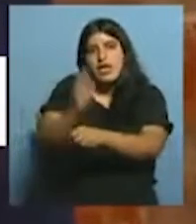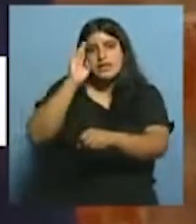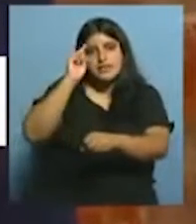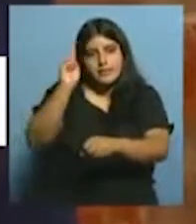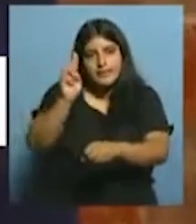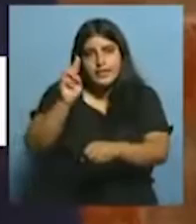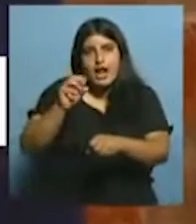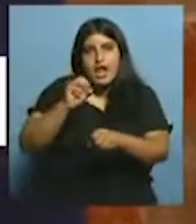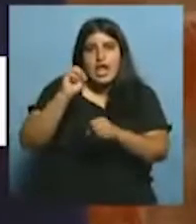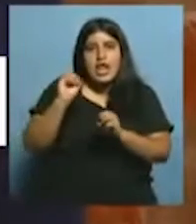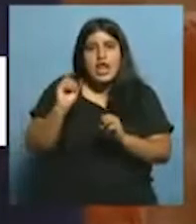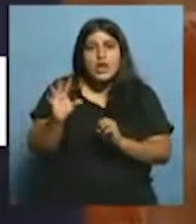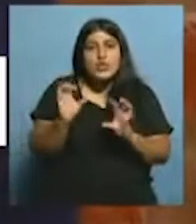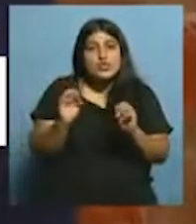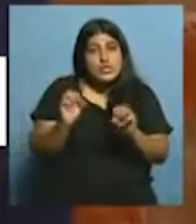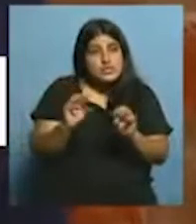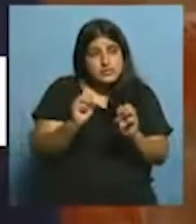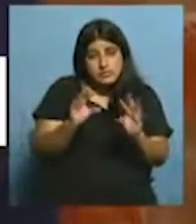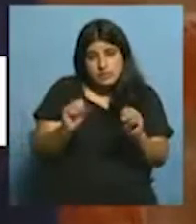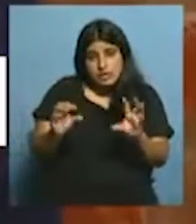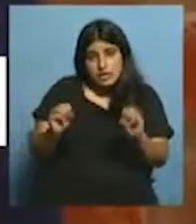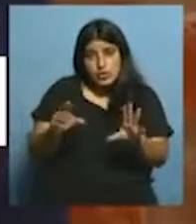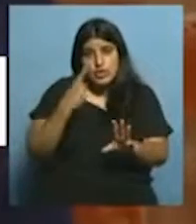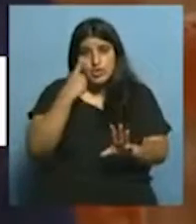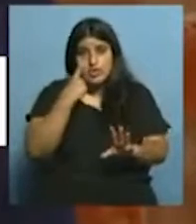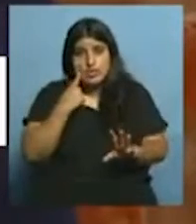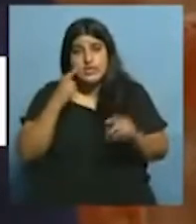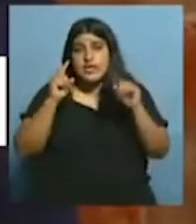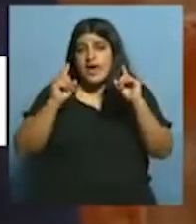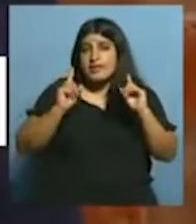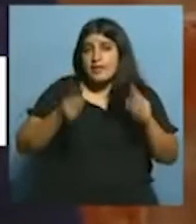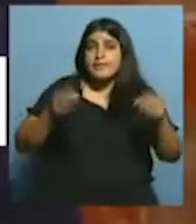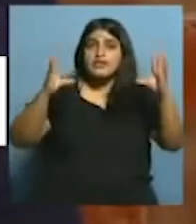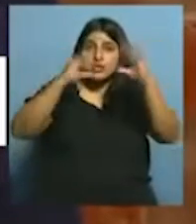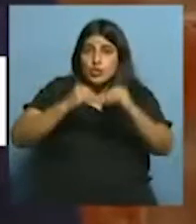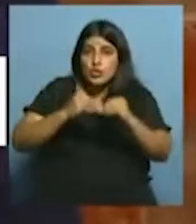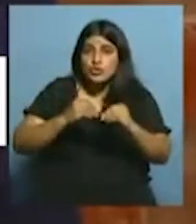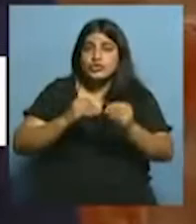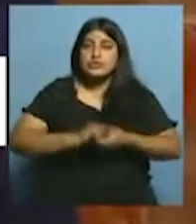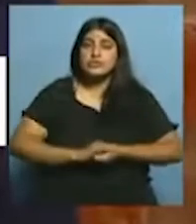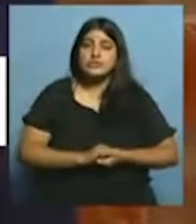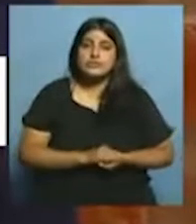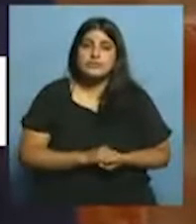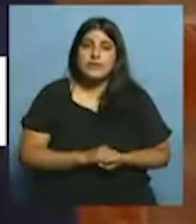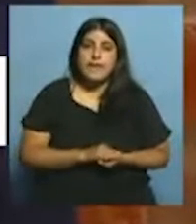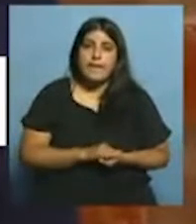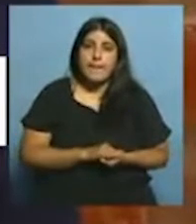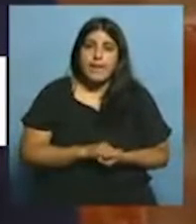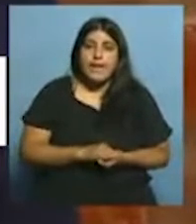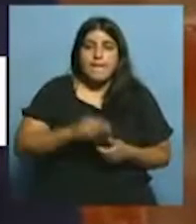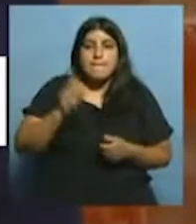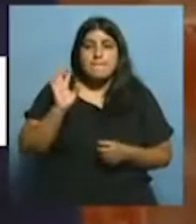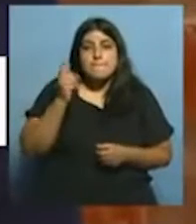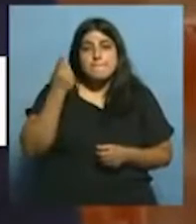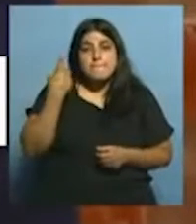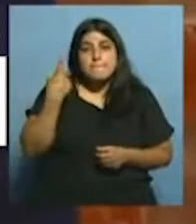luces encendidas de día y obvio que de noche también. Y por sobre todas las cosas,